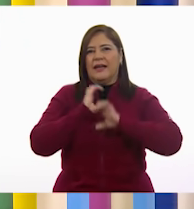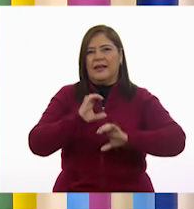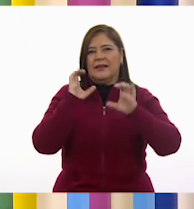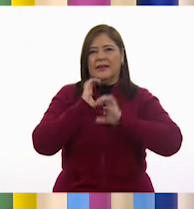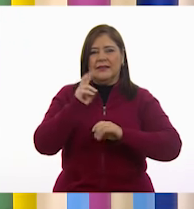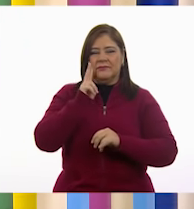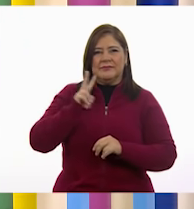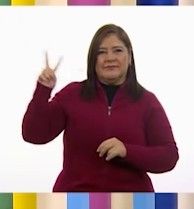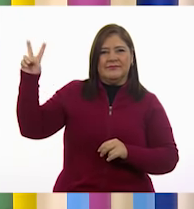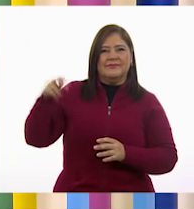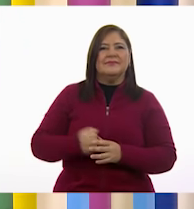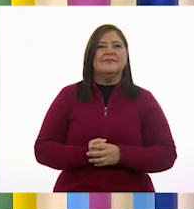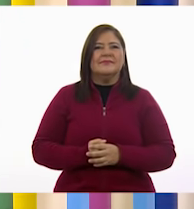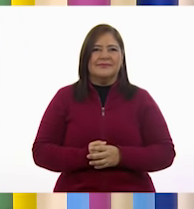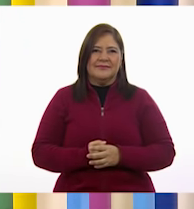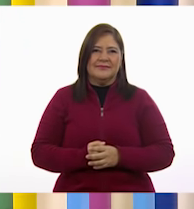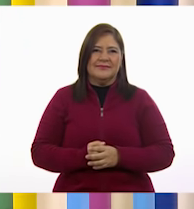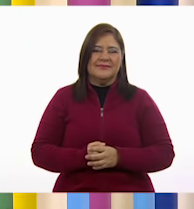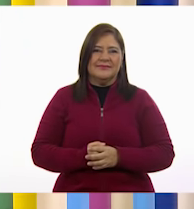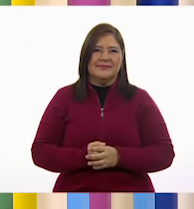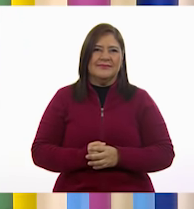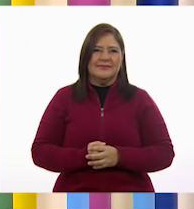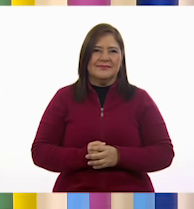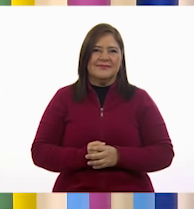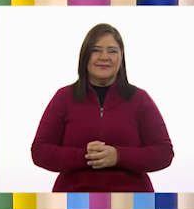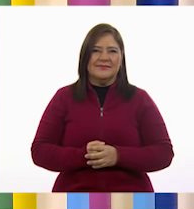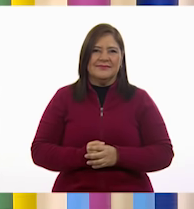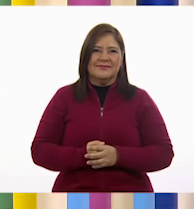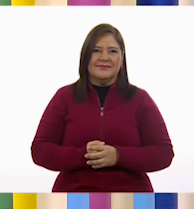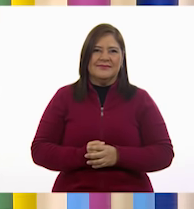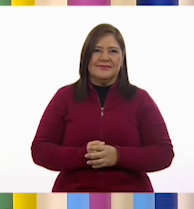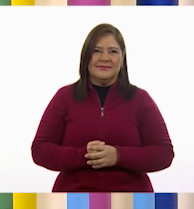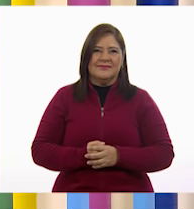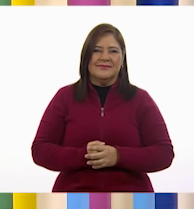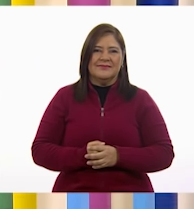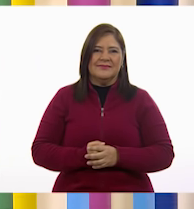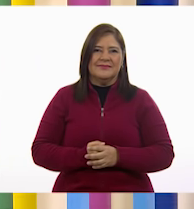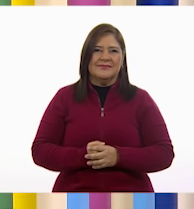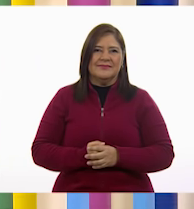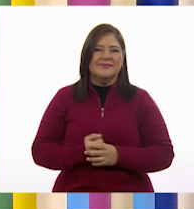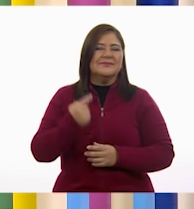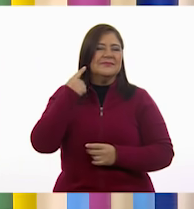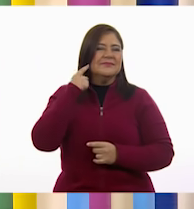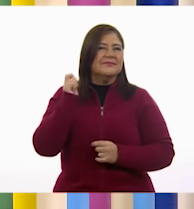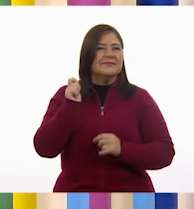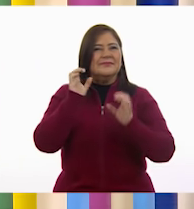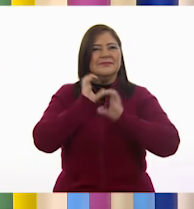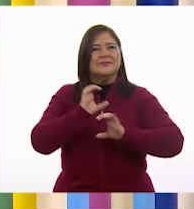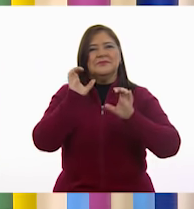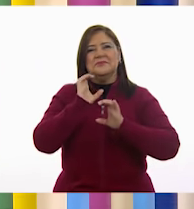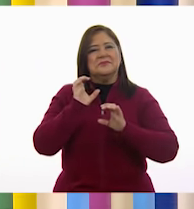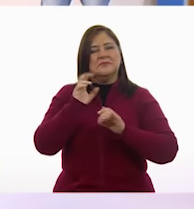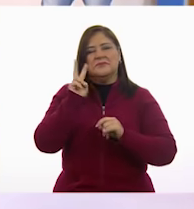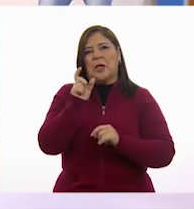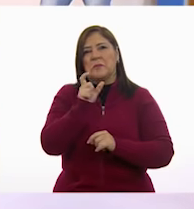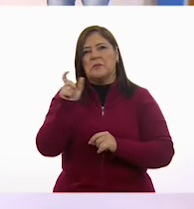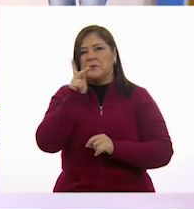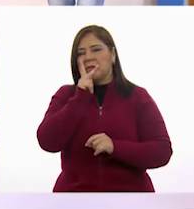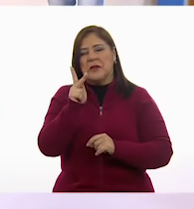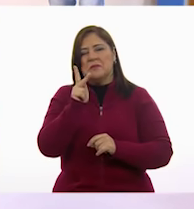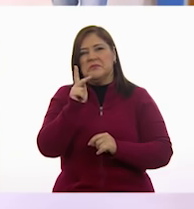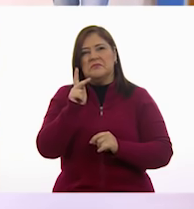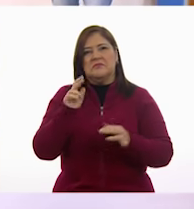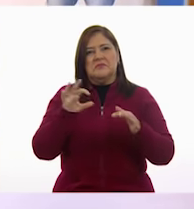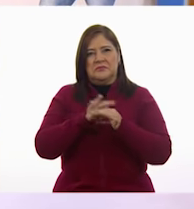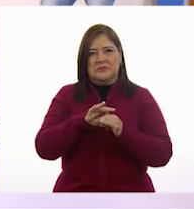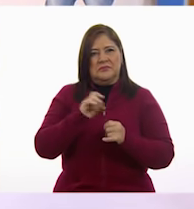itai, epo. Epo, itai, itai, epo. Ok. Un poquito complicado.